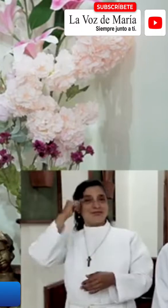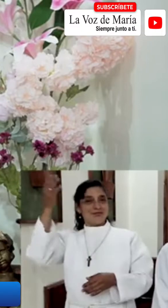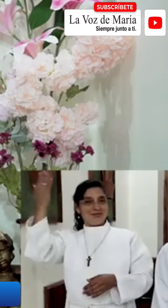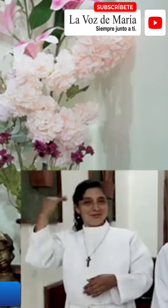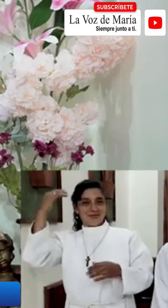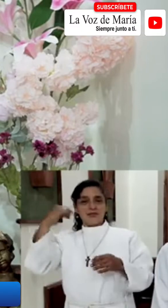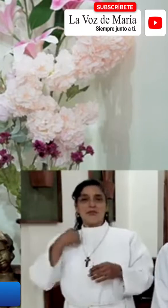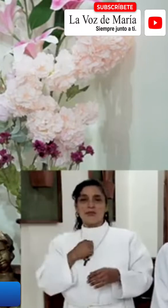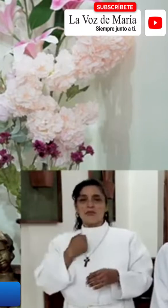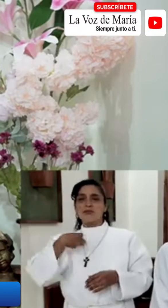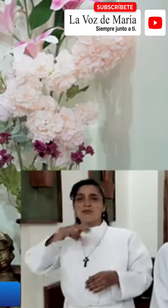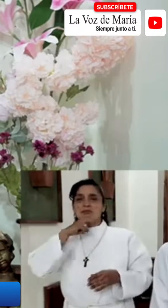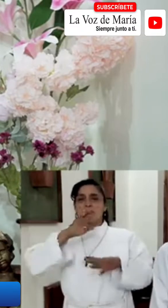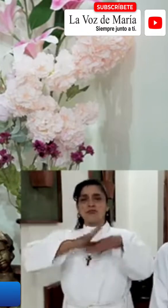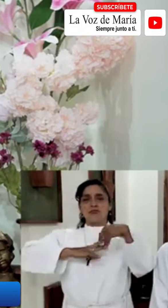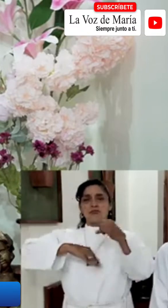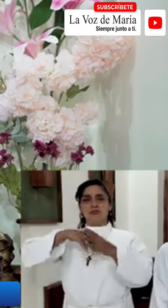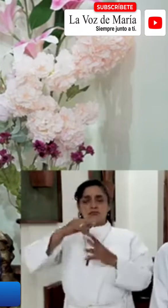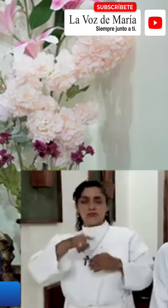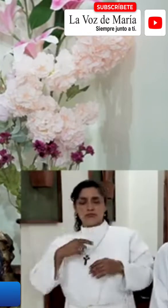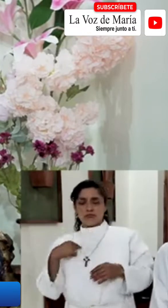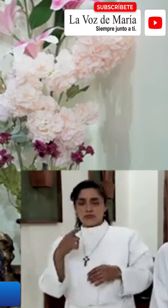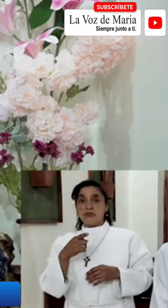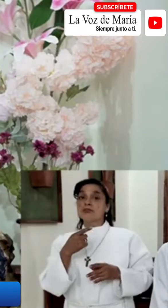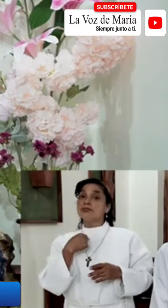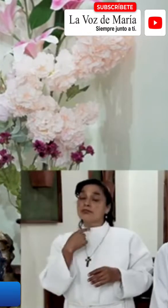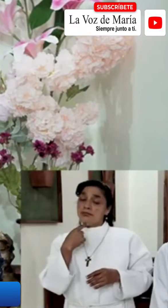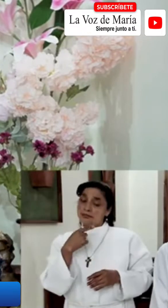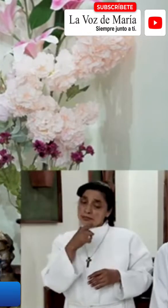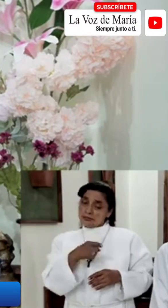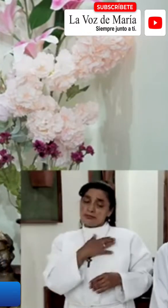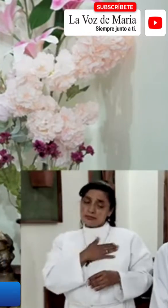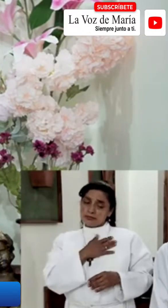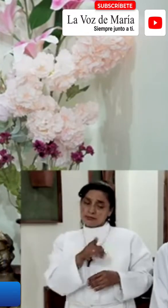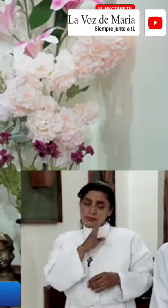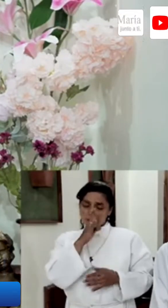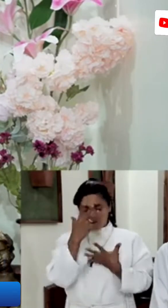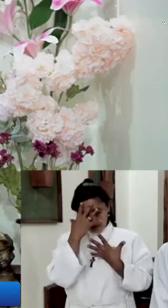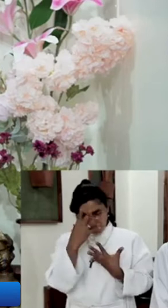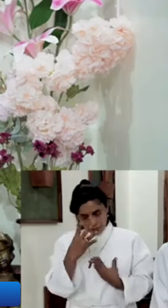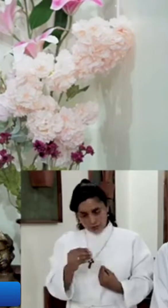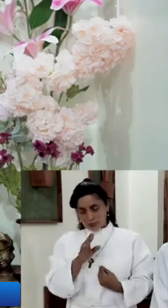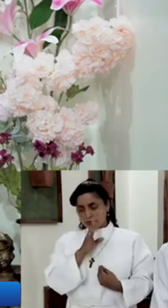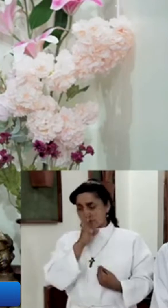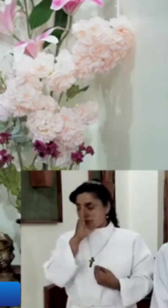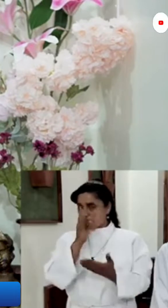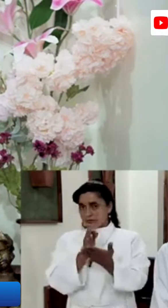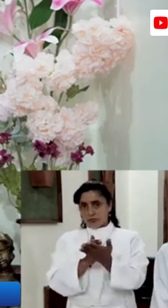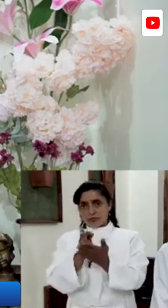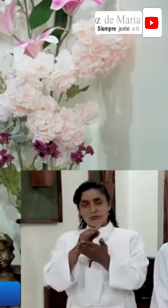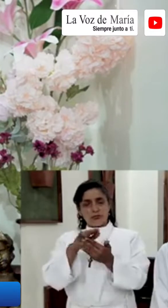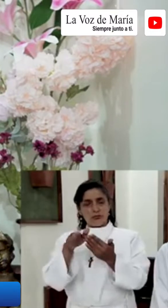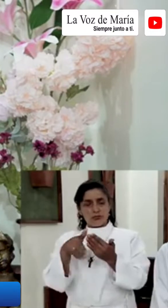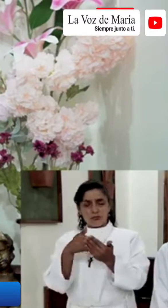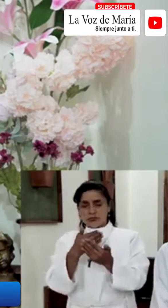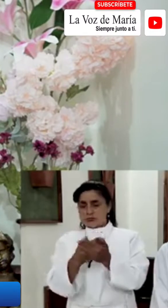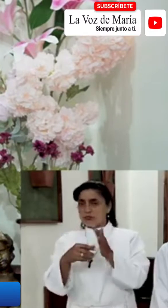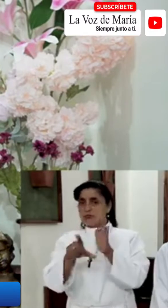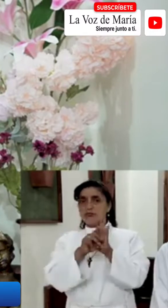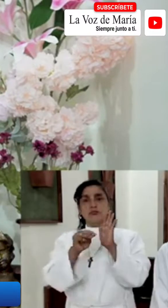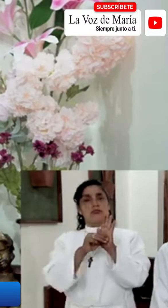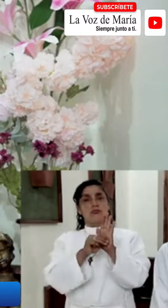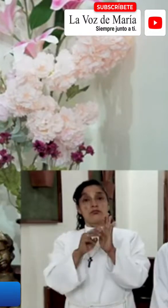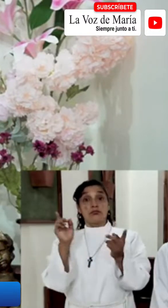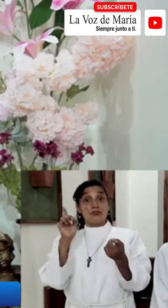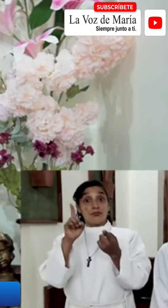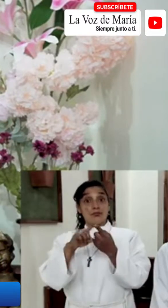pontificio Pilato, te ordenó que cumplas fiel e irreprochablemente todo lo mandado, hasta